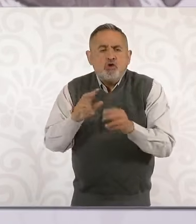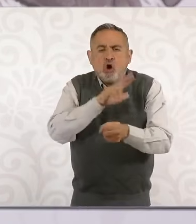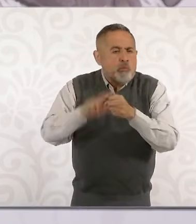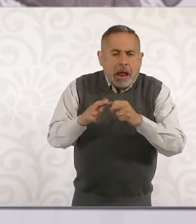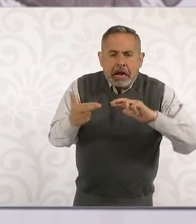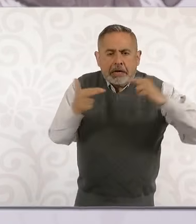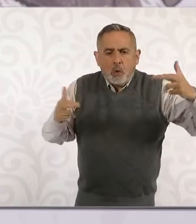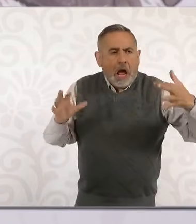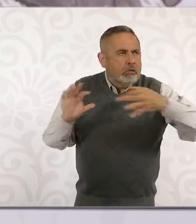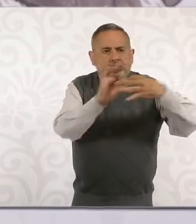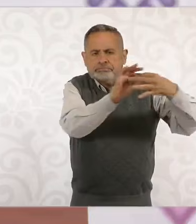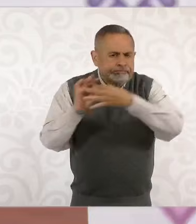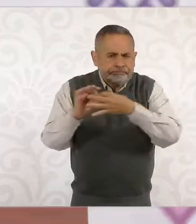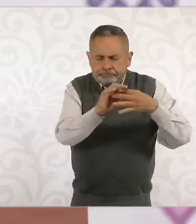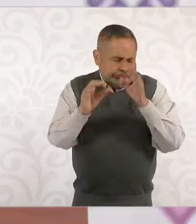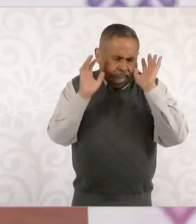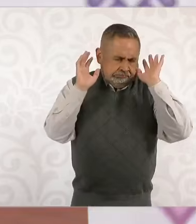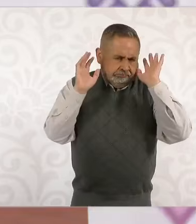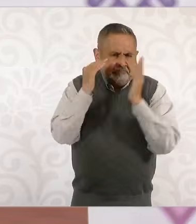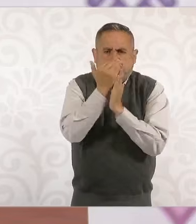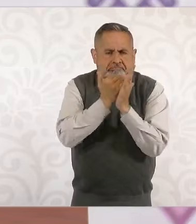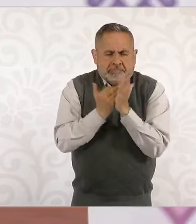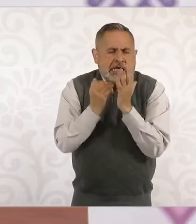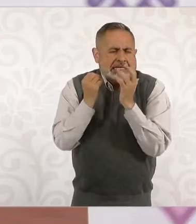entendimiento de seguridad que se había planteado.